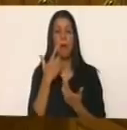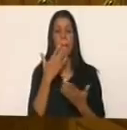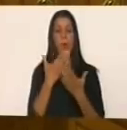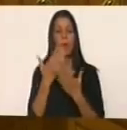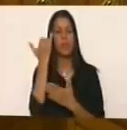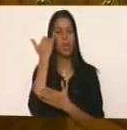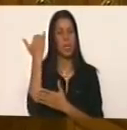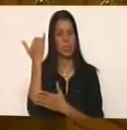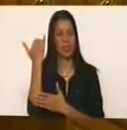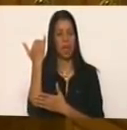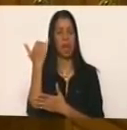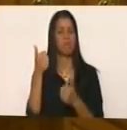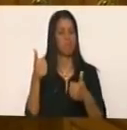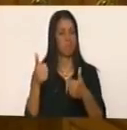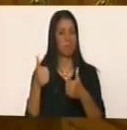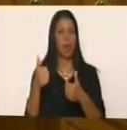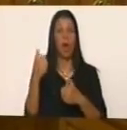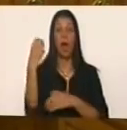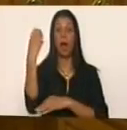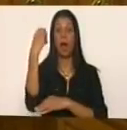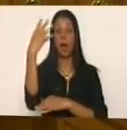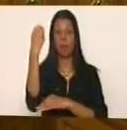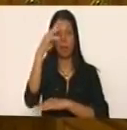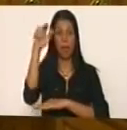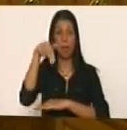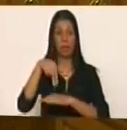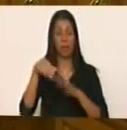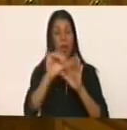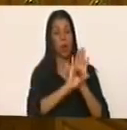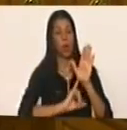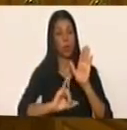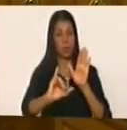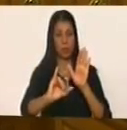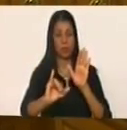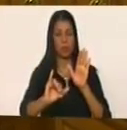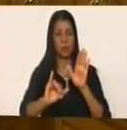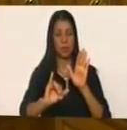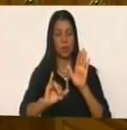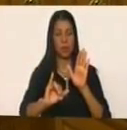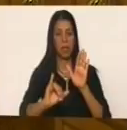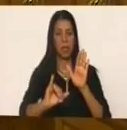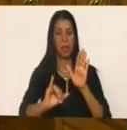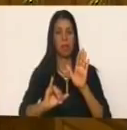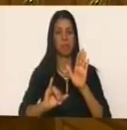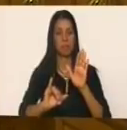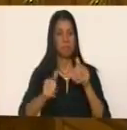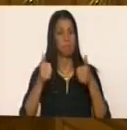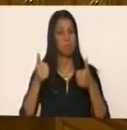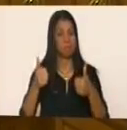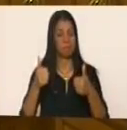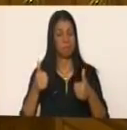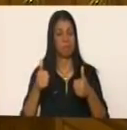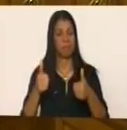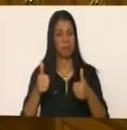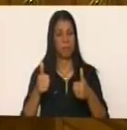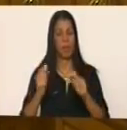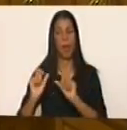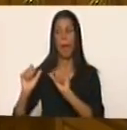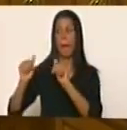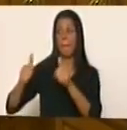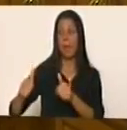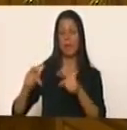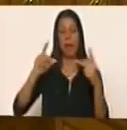propuesta a la Asamblea Nacional Constituyente, y que sin duda abre un